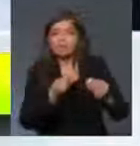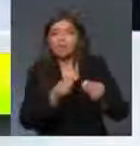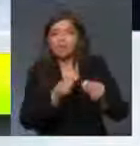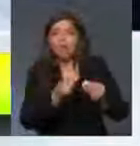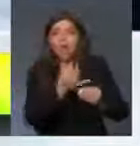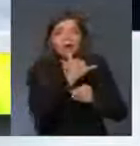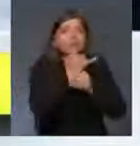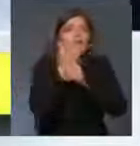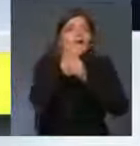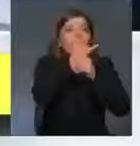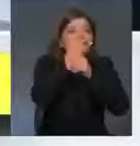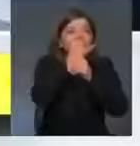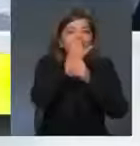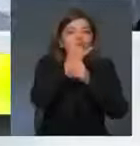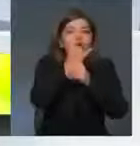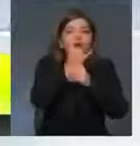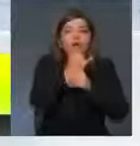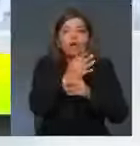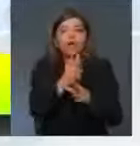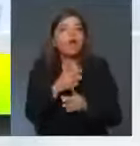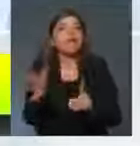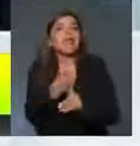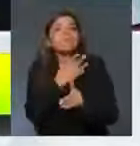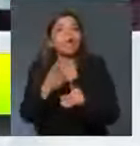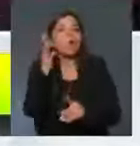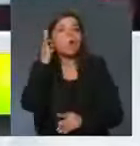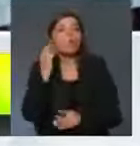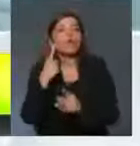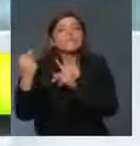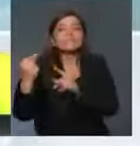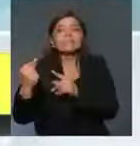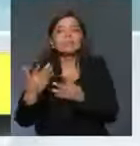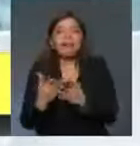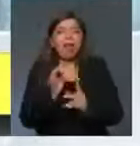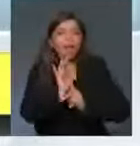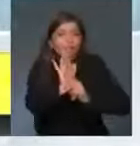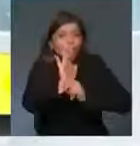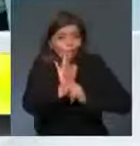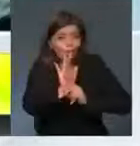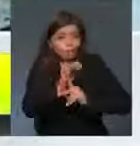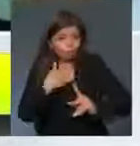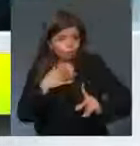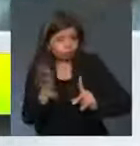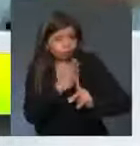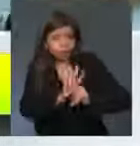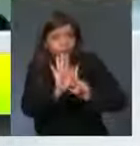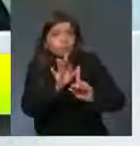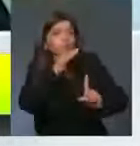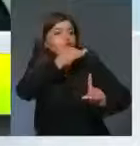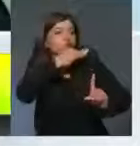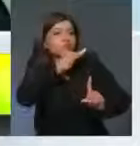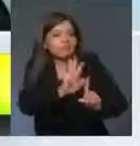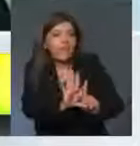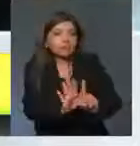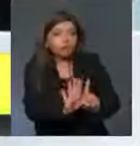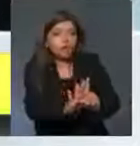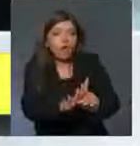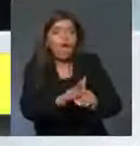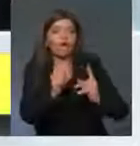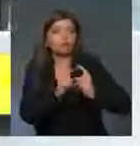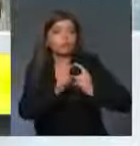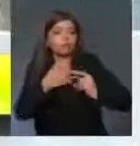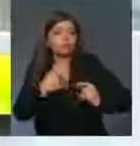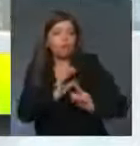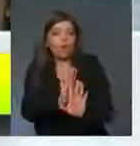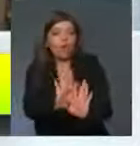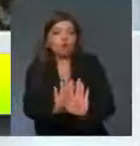¿Por qué se va? Le pegó a una mujer y se va, la empujó. No, no te he golpeado, yo te estoy apartando. No tengas contacto físico conmigo. No